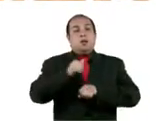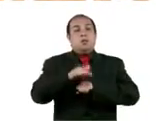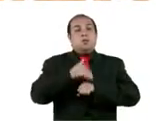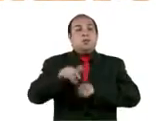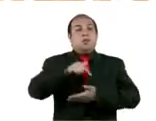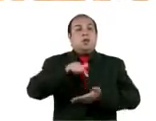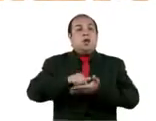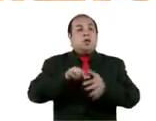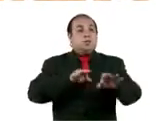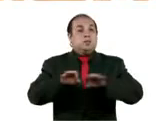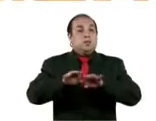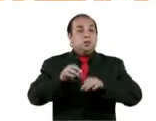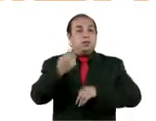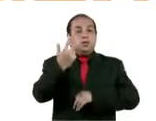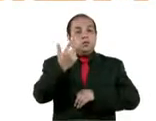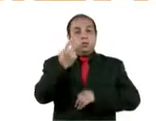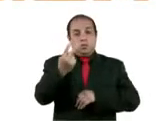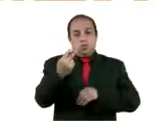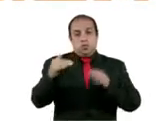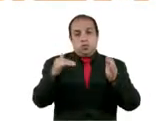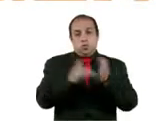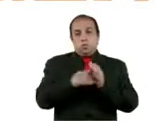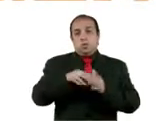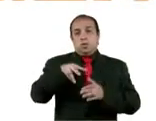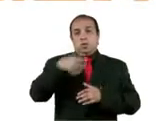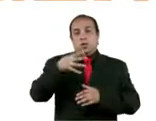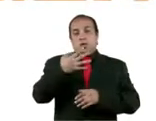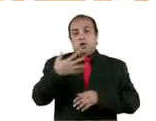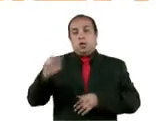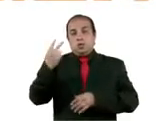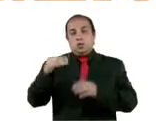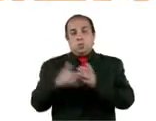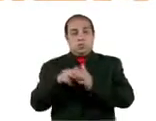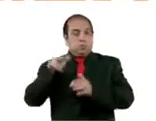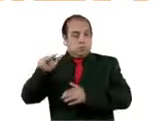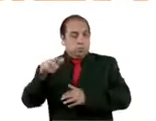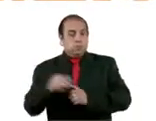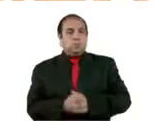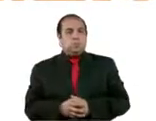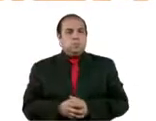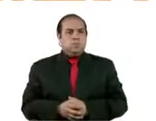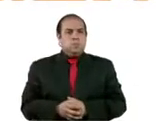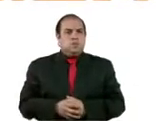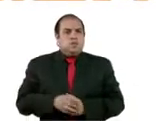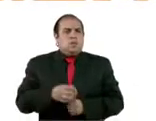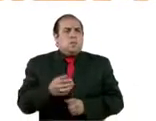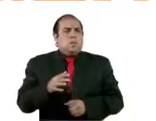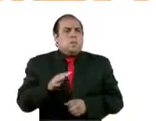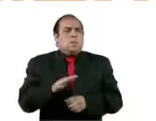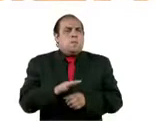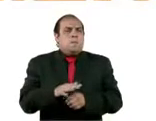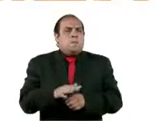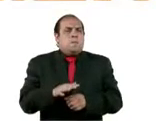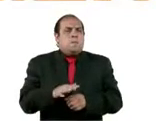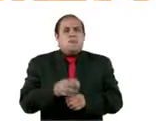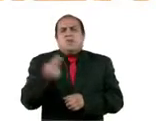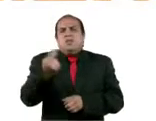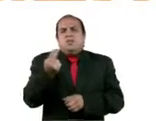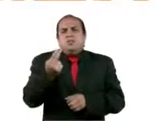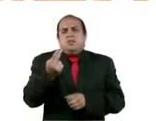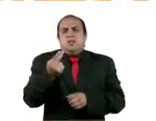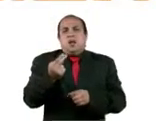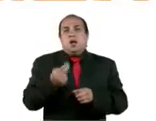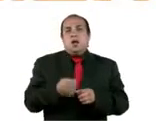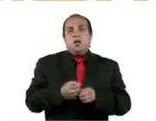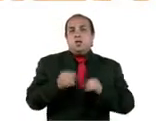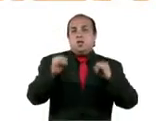del 2014 al 2018. Entonces, ¿para qué requieres un órgano interno de control